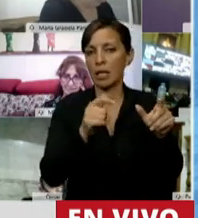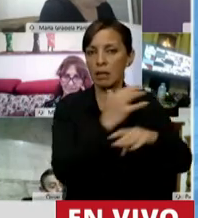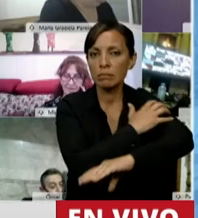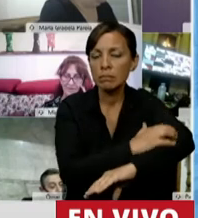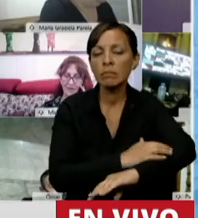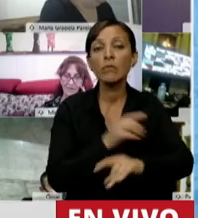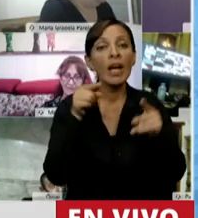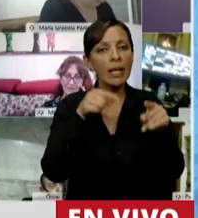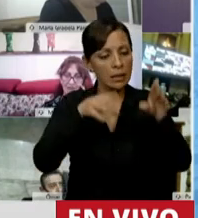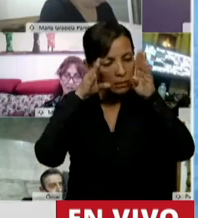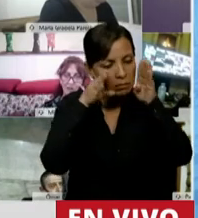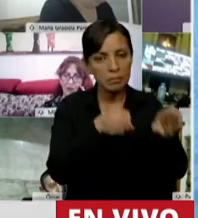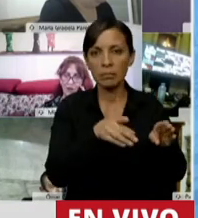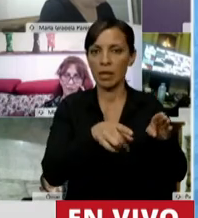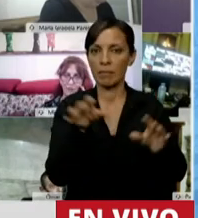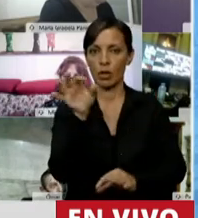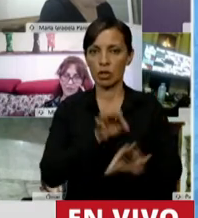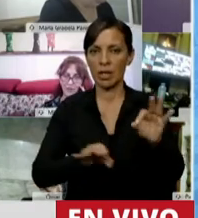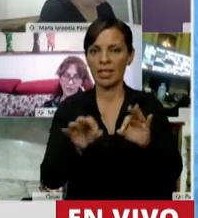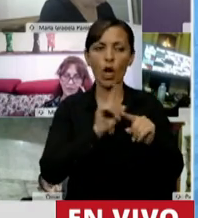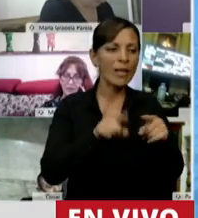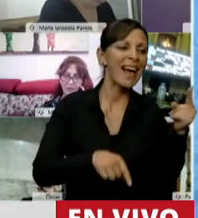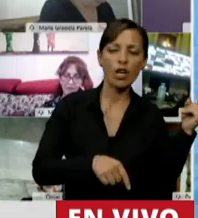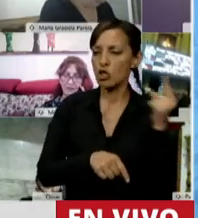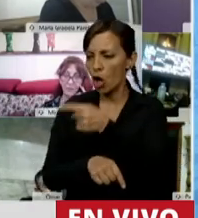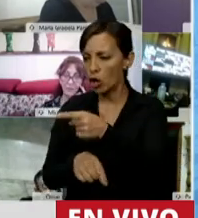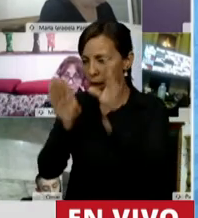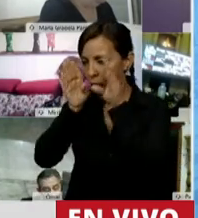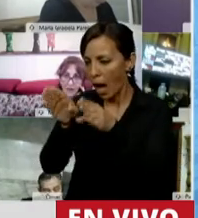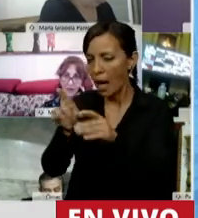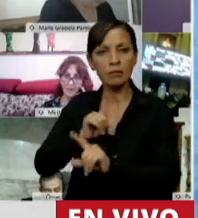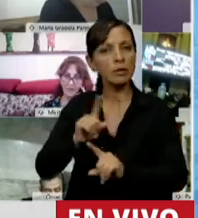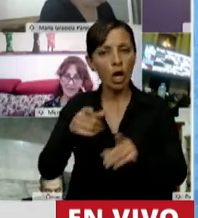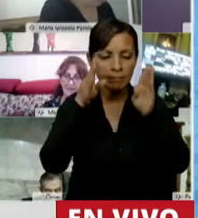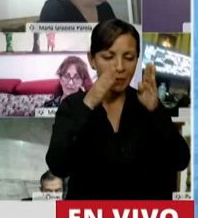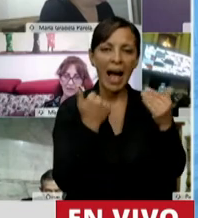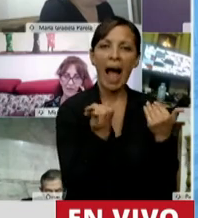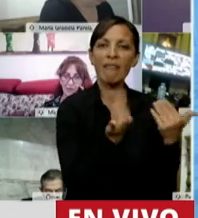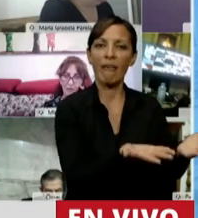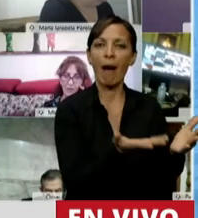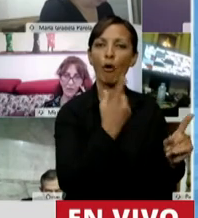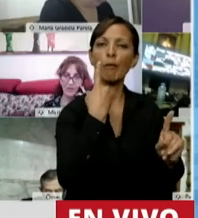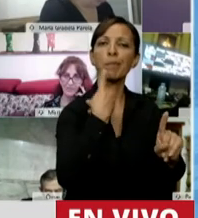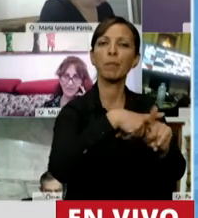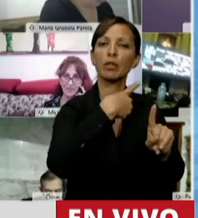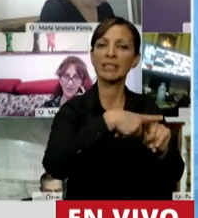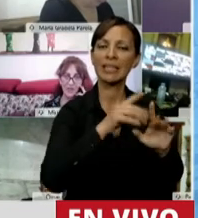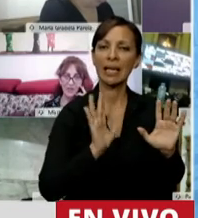sentido va este proyecto, no va en contra de nadie. Y no nos llama la atención